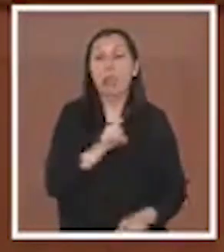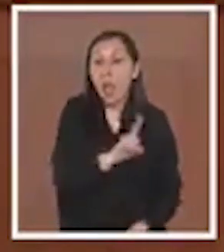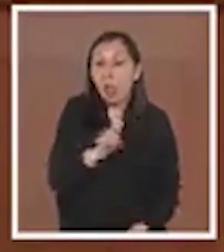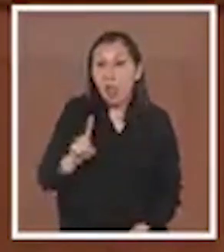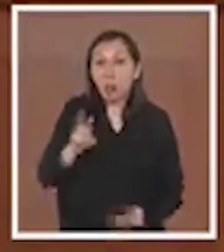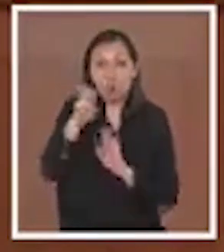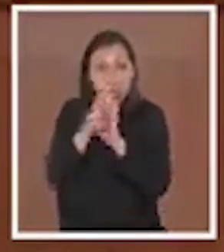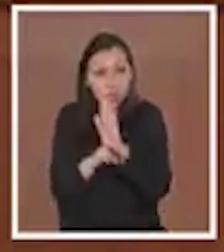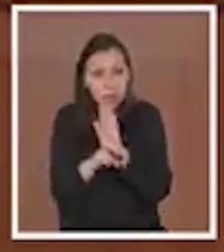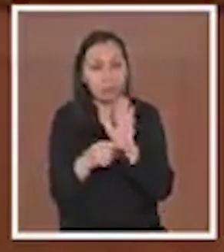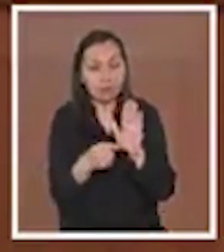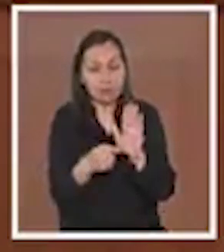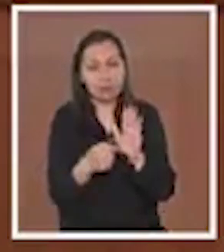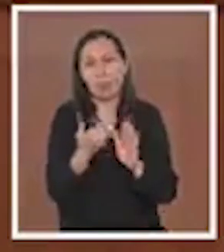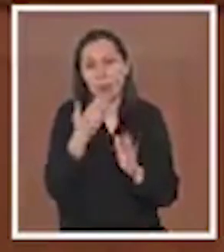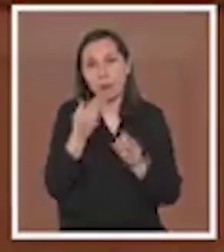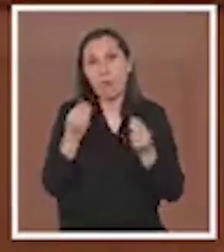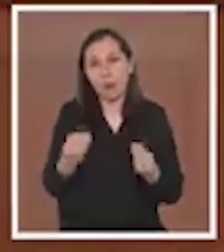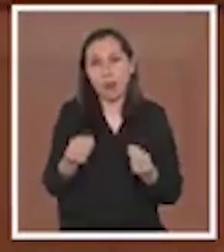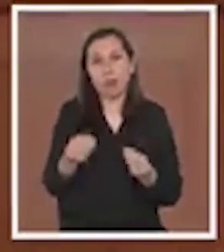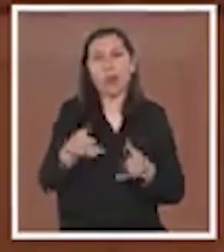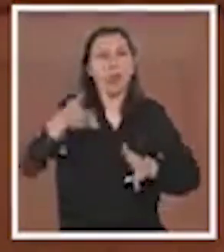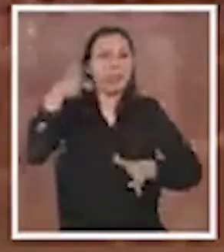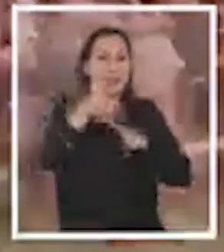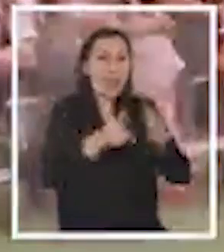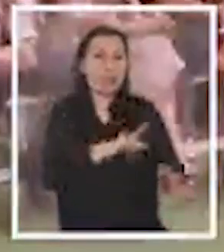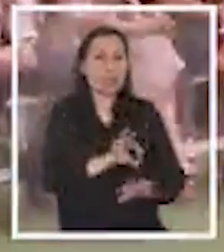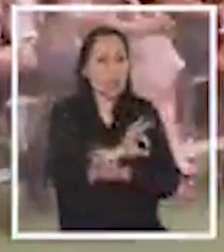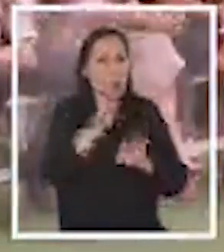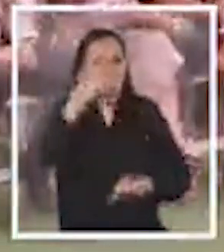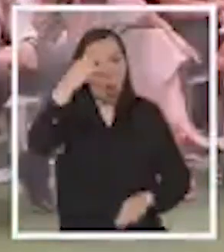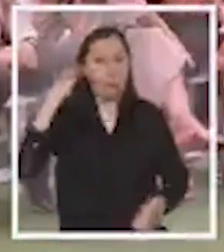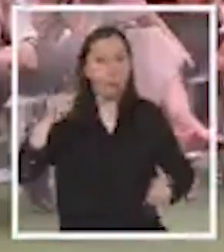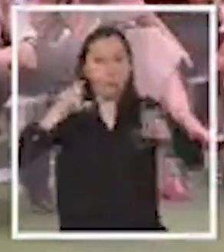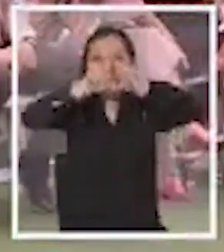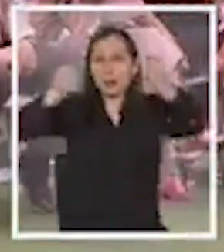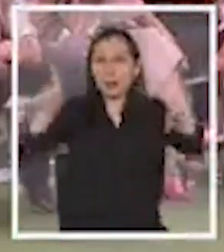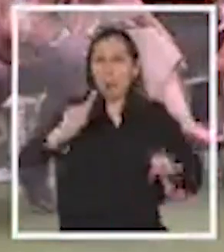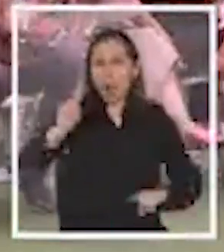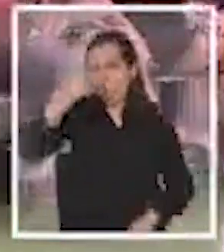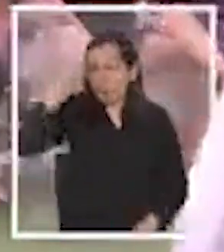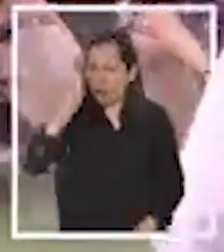uno de esos proyectos y también, por supuesto, que bueno, Trenes para Chile, no se nos va a olvidar, no se preocupe.